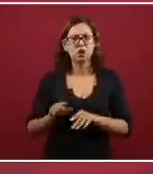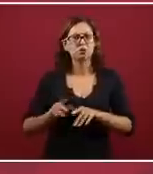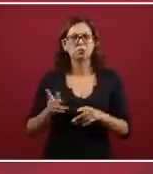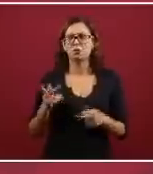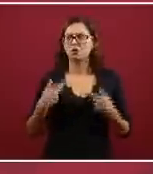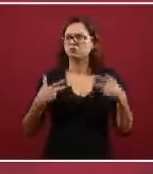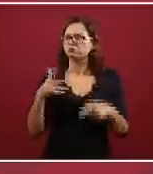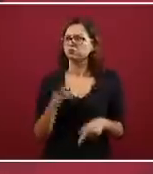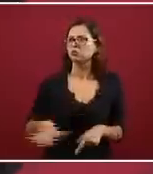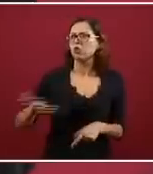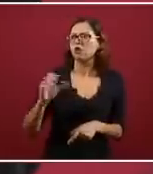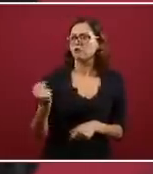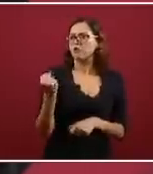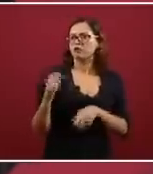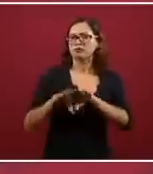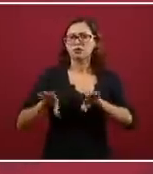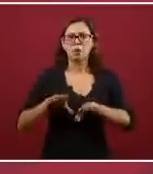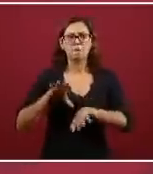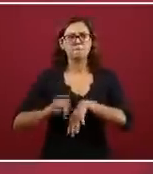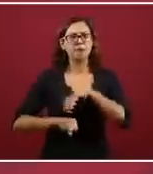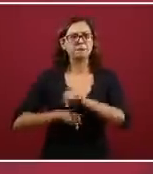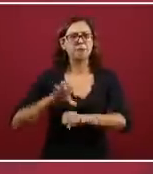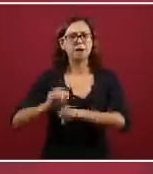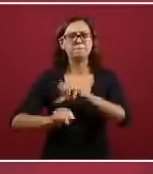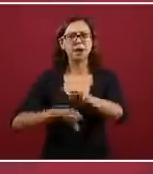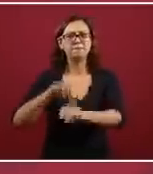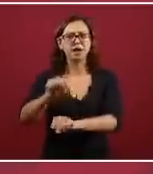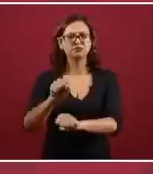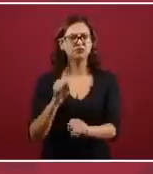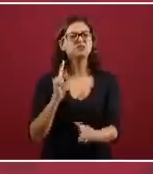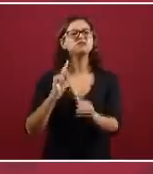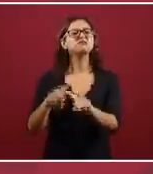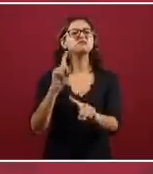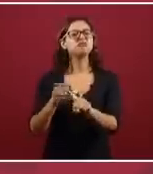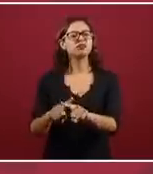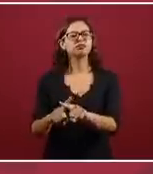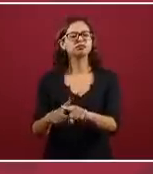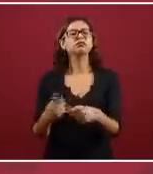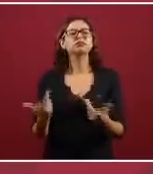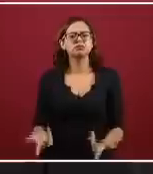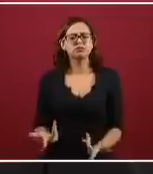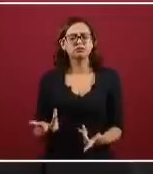democrático es producto del esfuerzo de